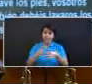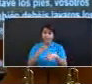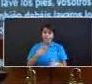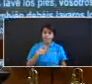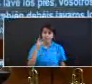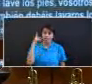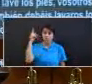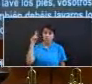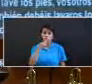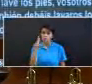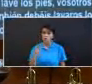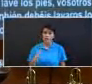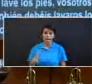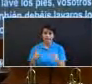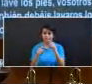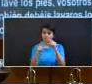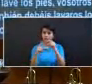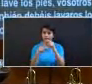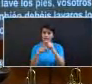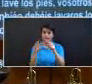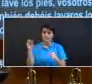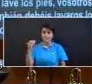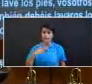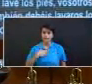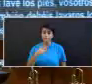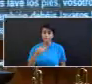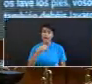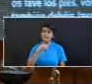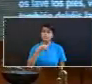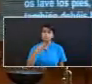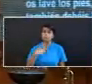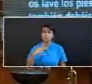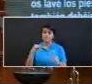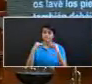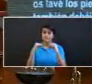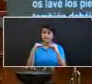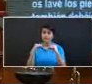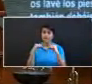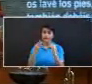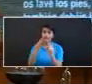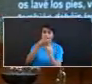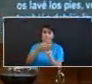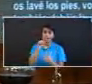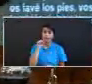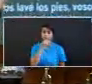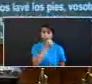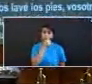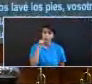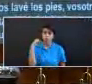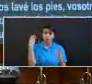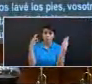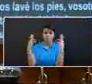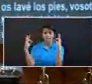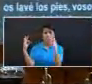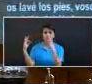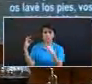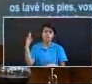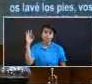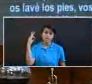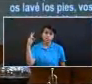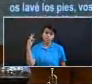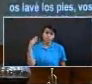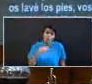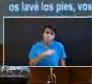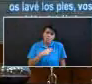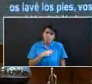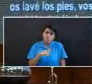las palabras que mi maestro me está enseñando, ya sea a través de mi apóstol, a través del pastor, de un ministro, nunca se